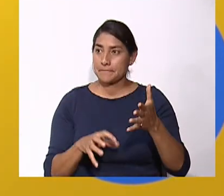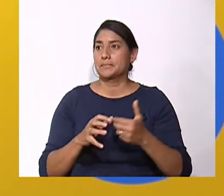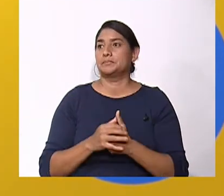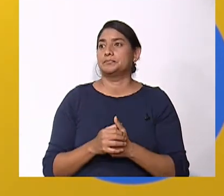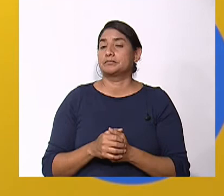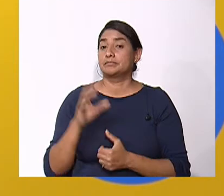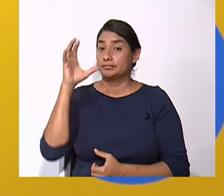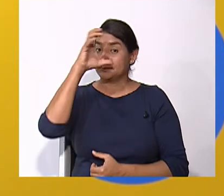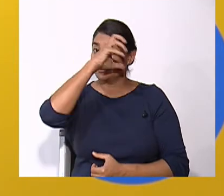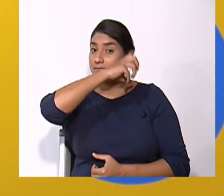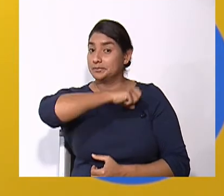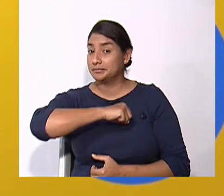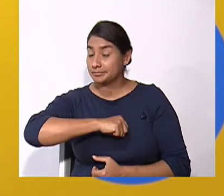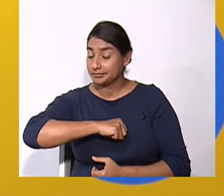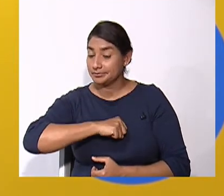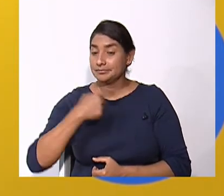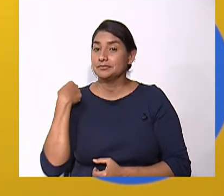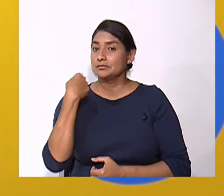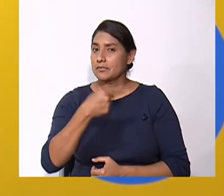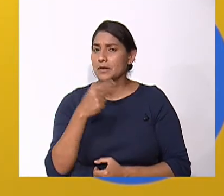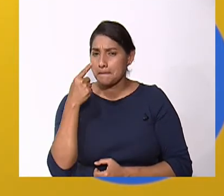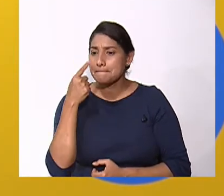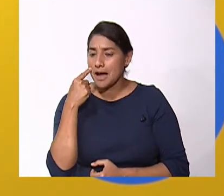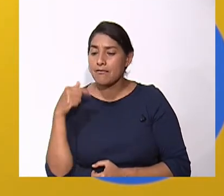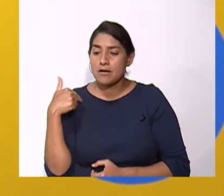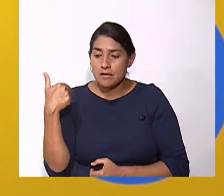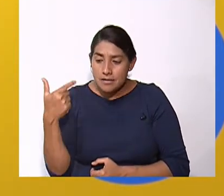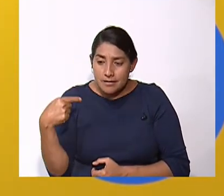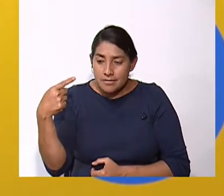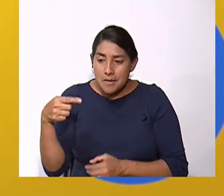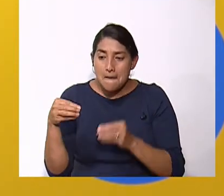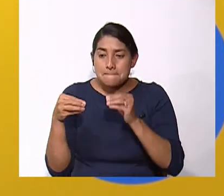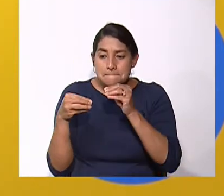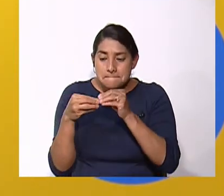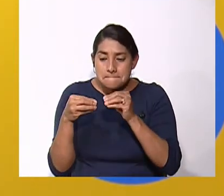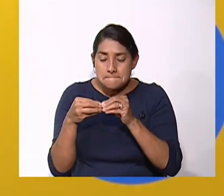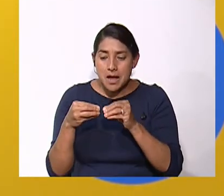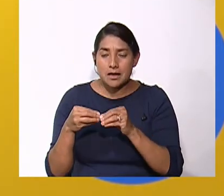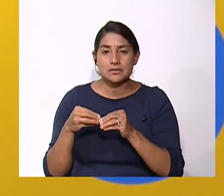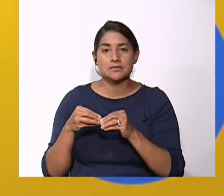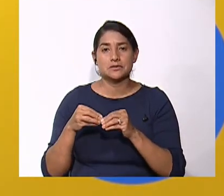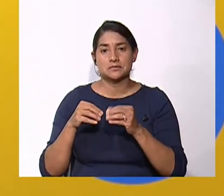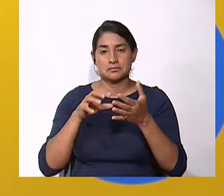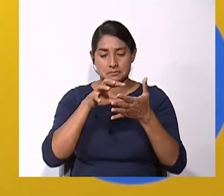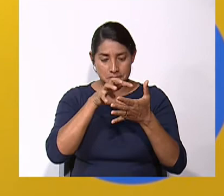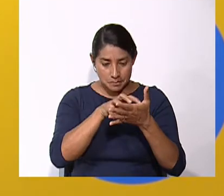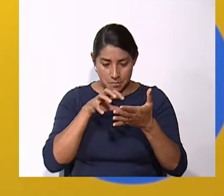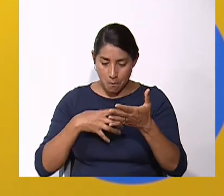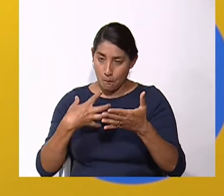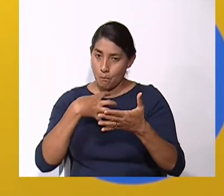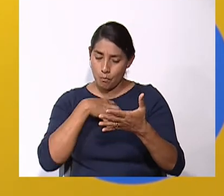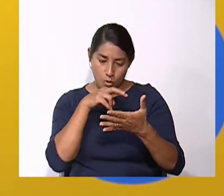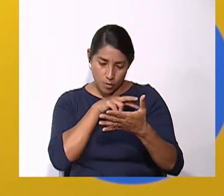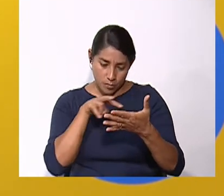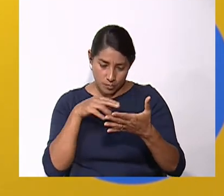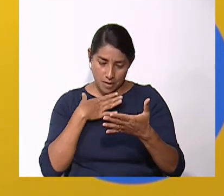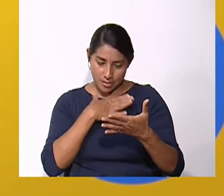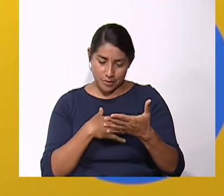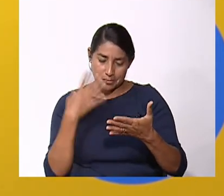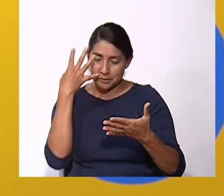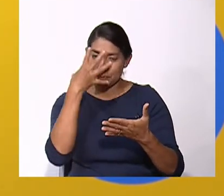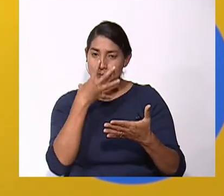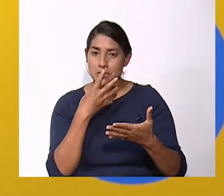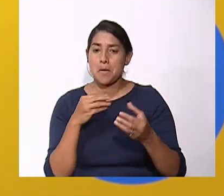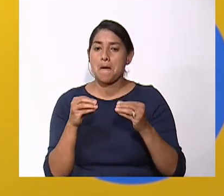¿Se dan cuenta? Y van a ver que cuando ustedes se sienten con sus propios textos, va a ser más bonito porque van a